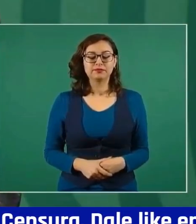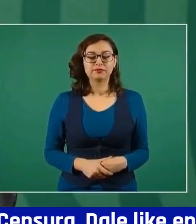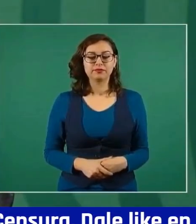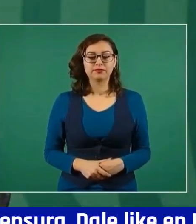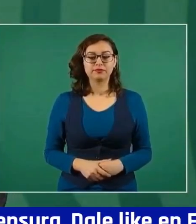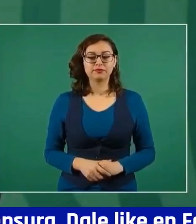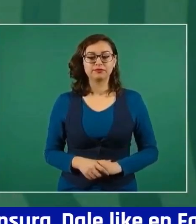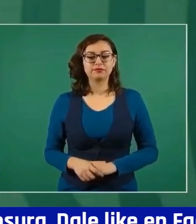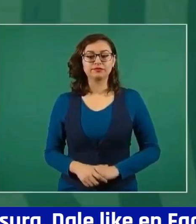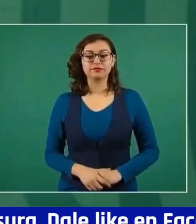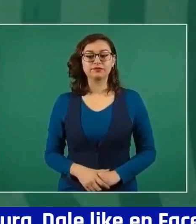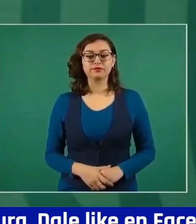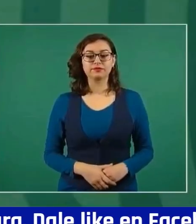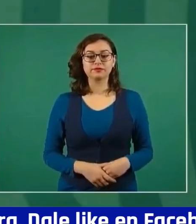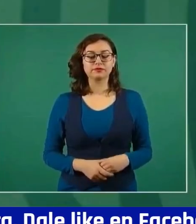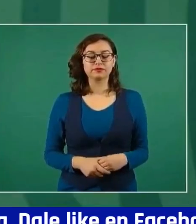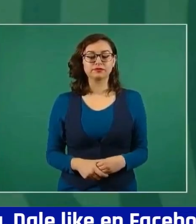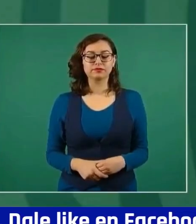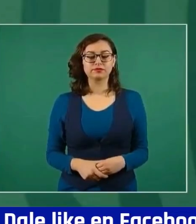Y